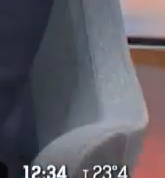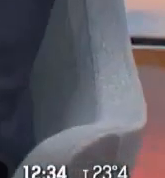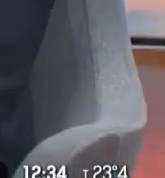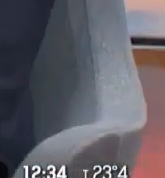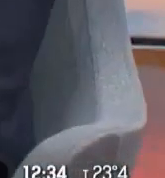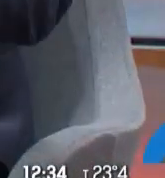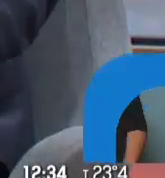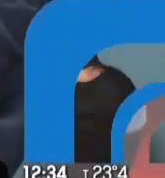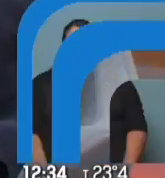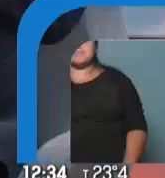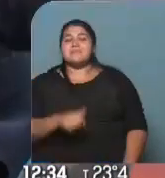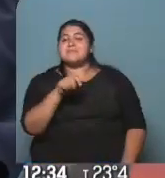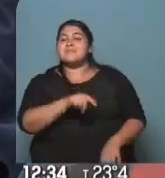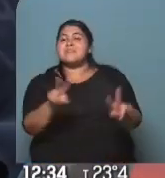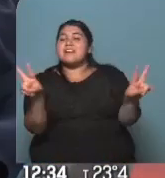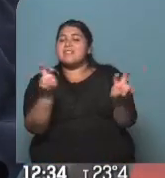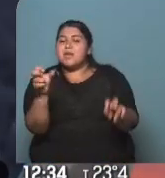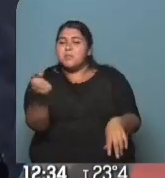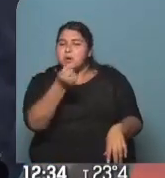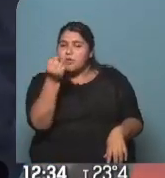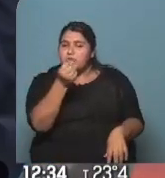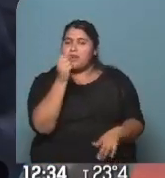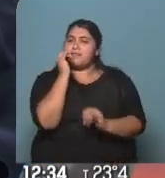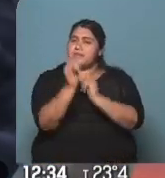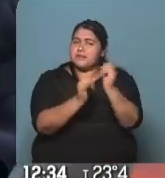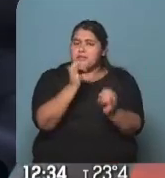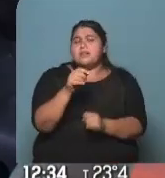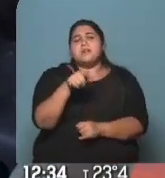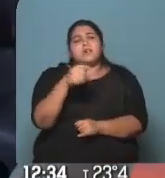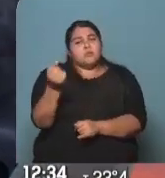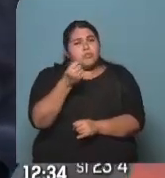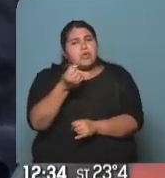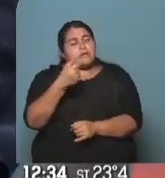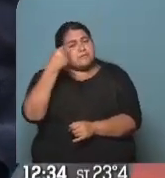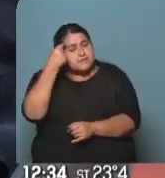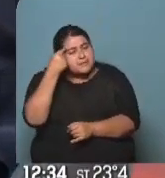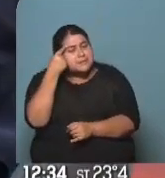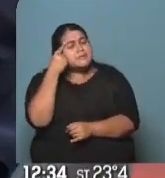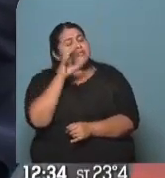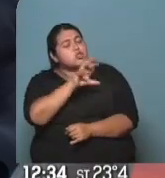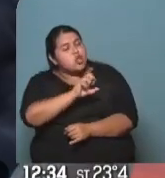Vamos a hablar de un tema necesario, urgente, que merece la pena generar conciencia.